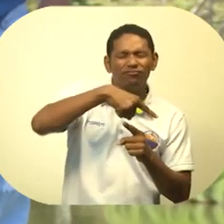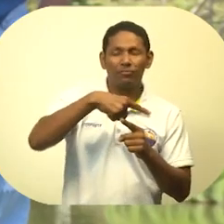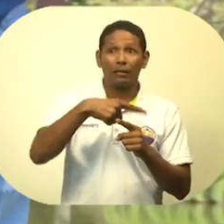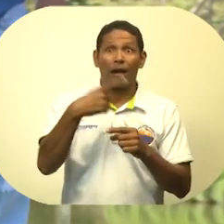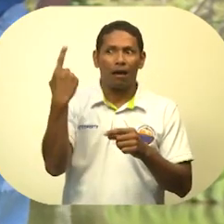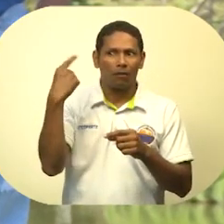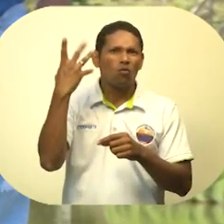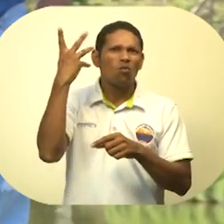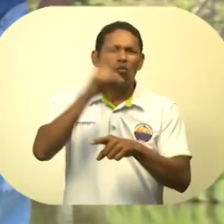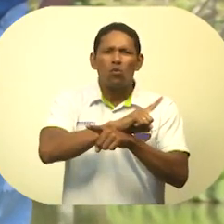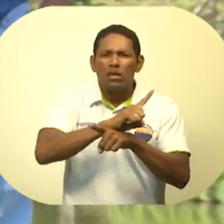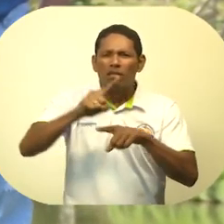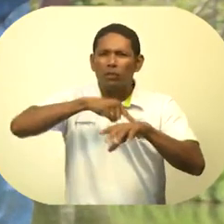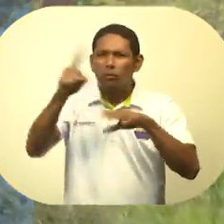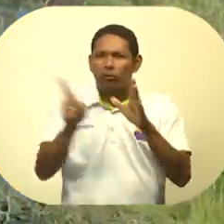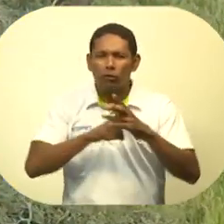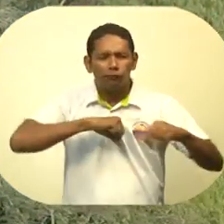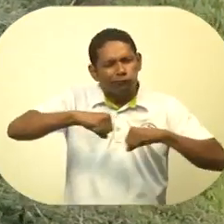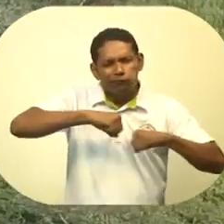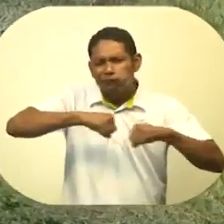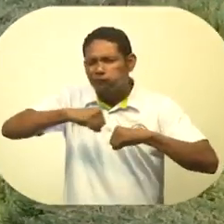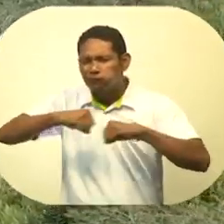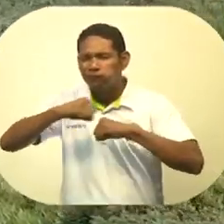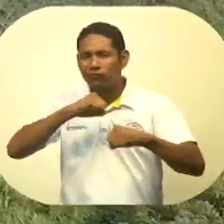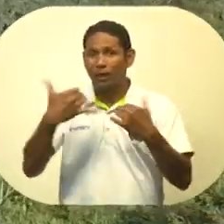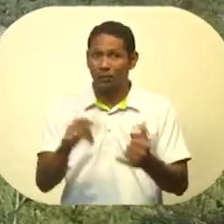informativo por los 8 días de actividades.